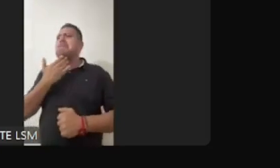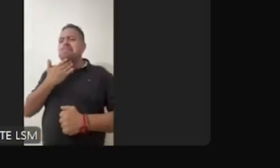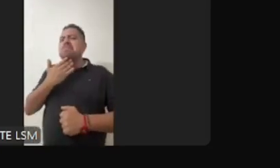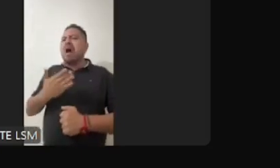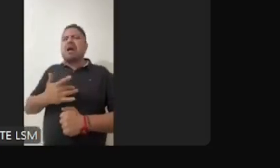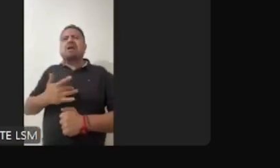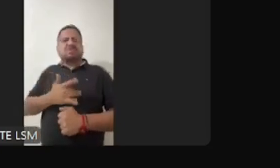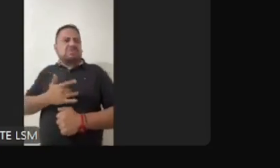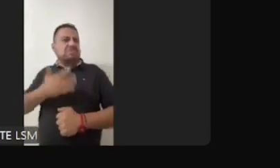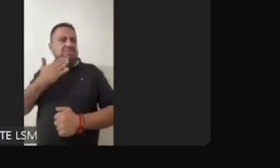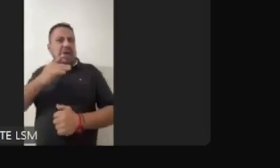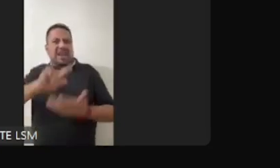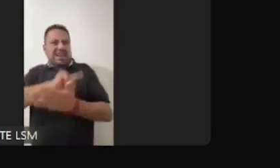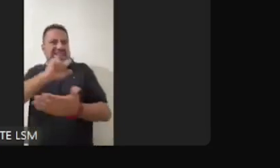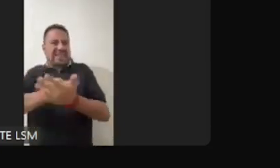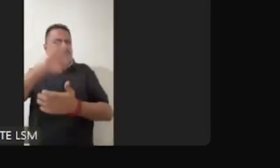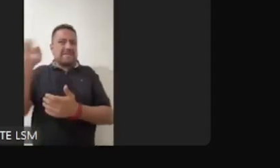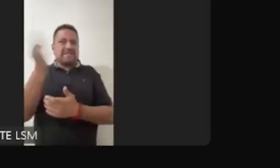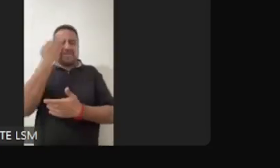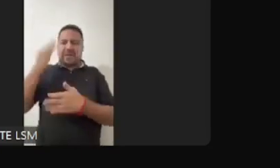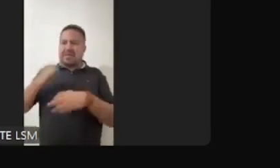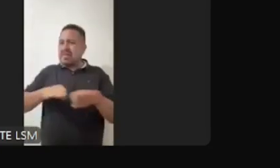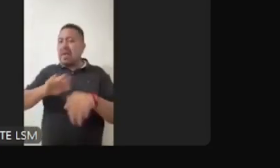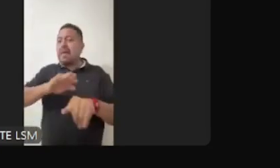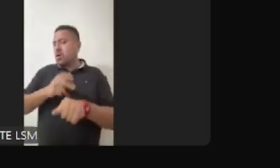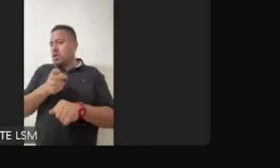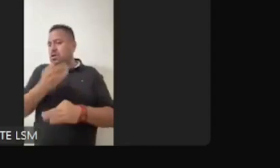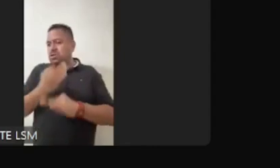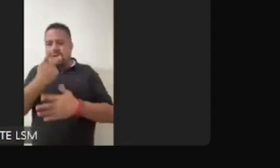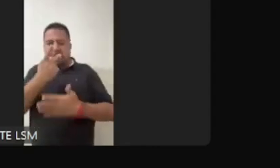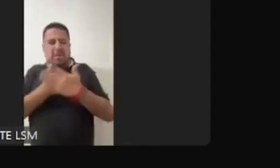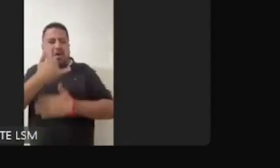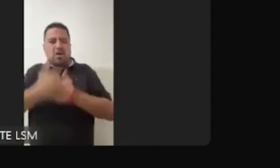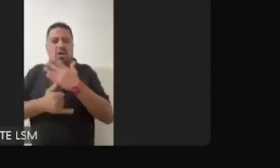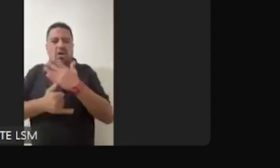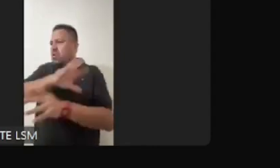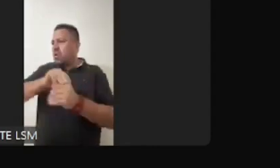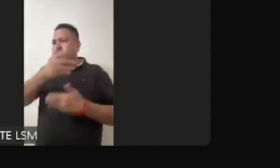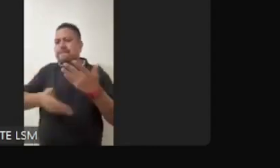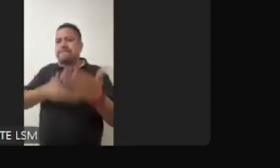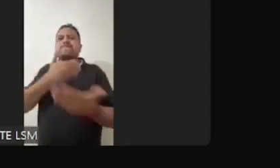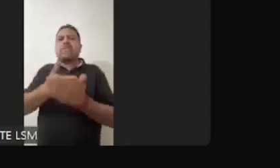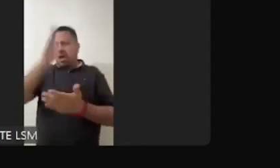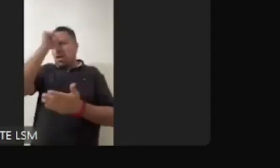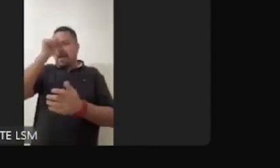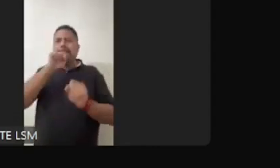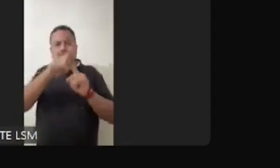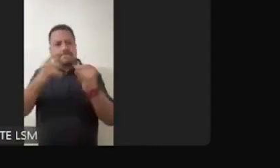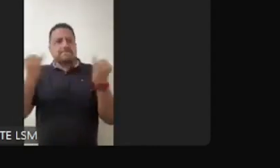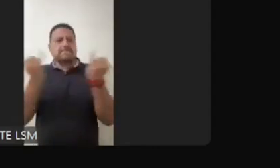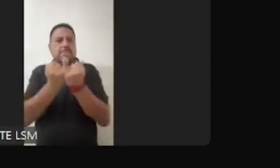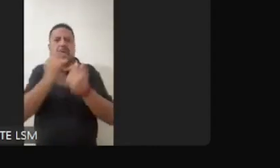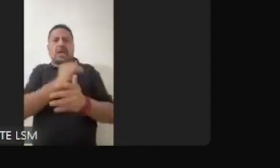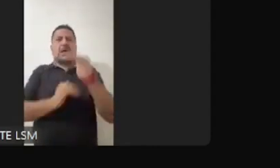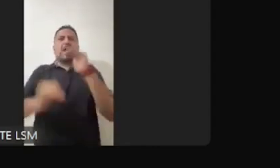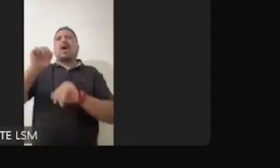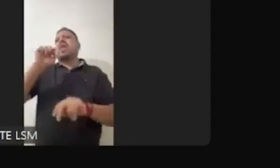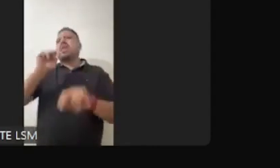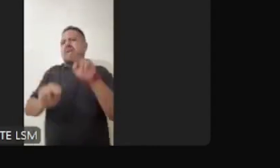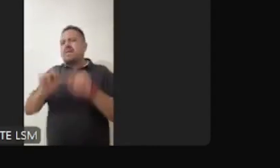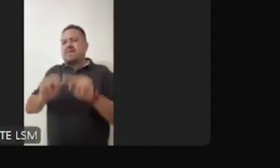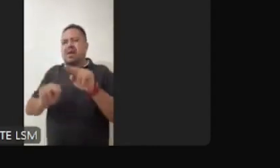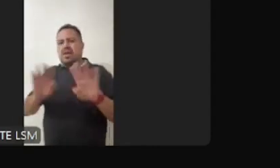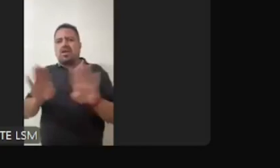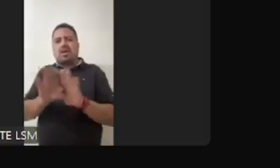requeridas por la Ley Federal del trabajo por lo que en los proyectos de la cuenta se propone la aprobación de los mismos elevarlos a la categoría de